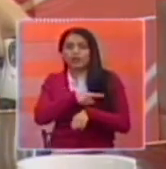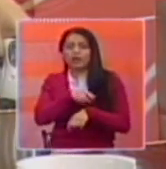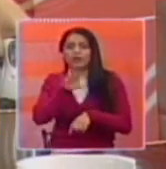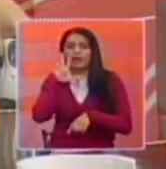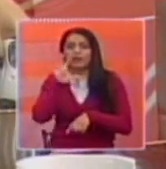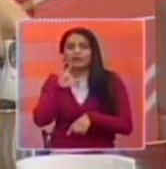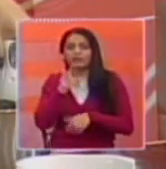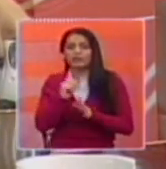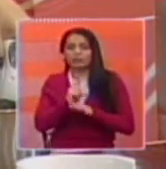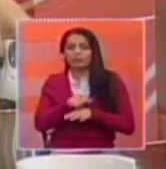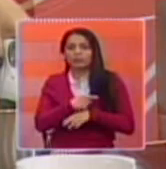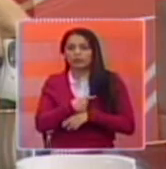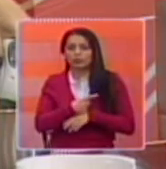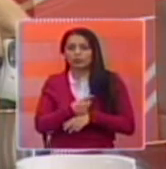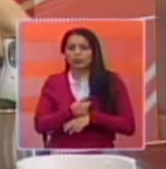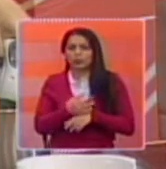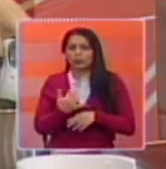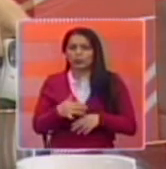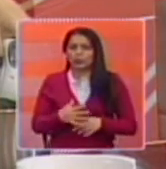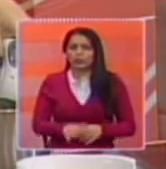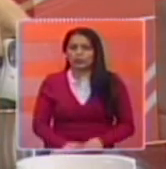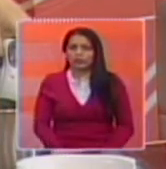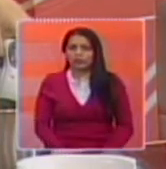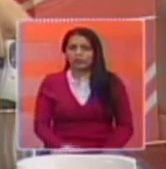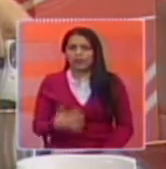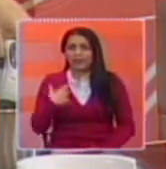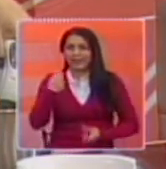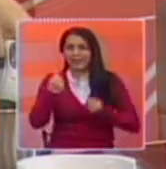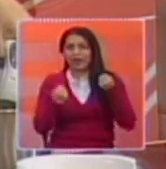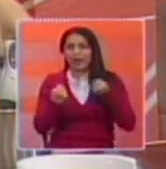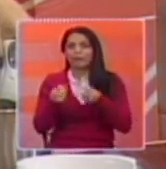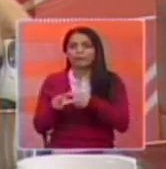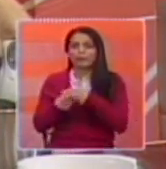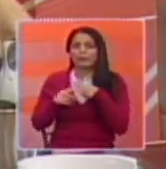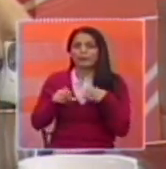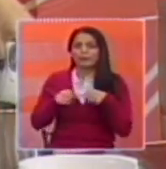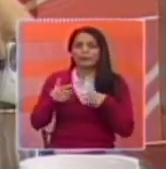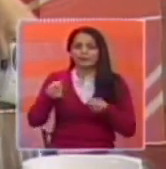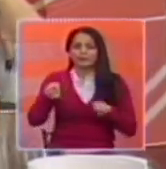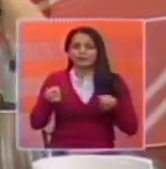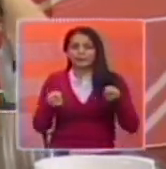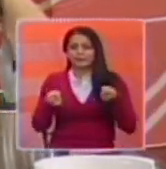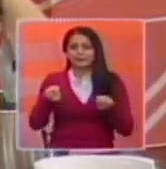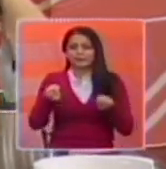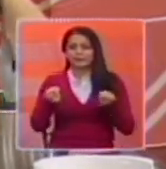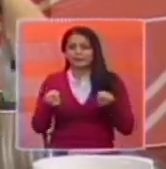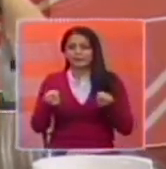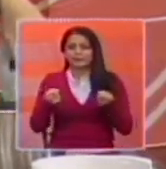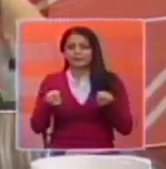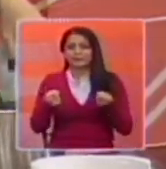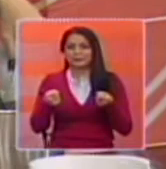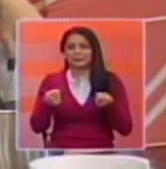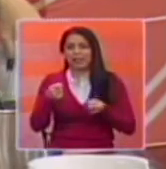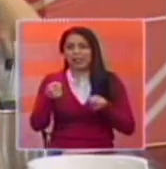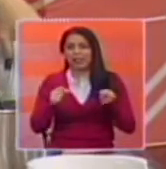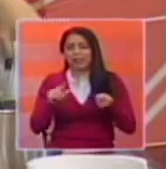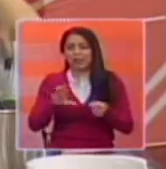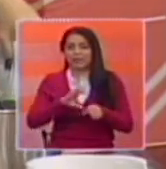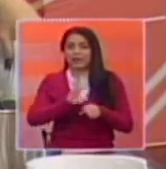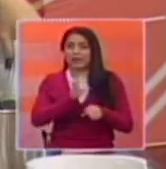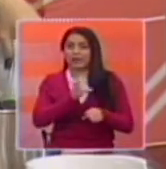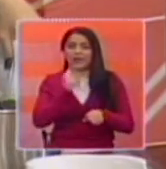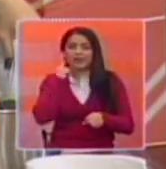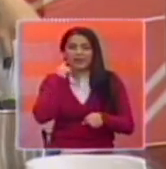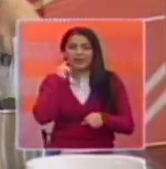iba feliz en el carro. Y estoy con un carro prestado y no sé manejar el radio porque es como táctil. Entonces yo aplasto una